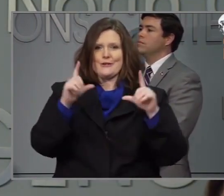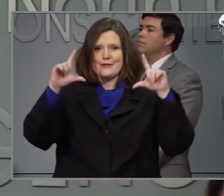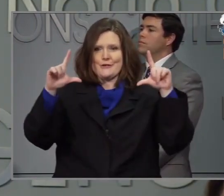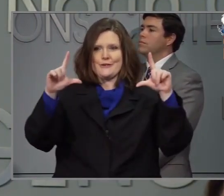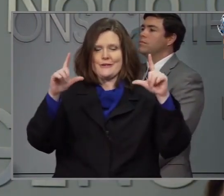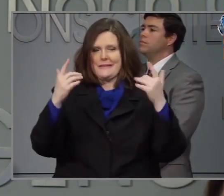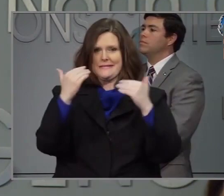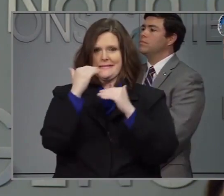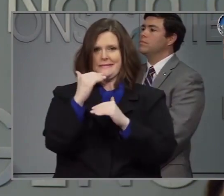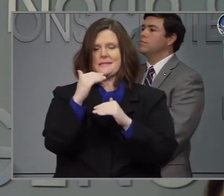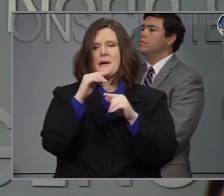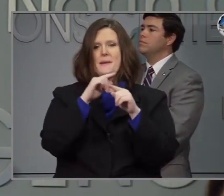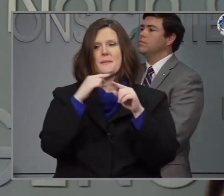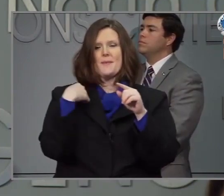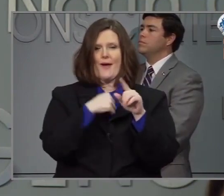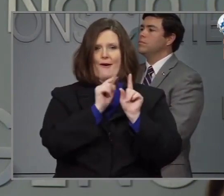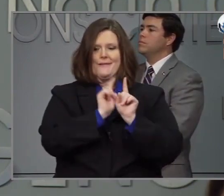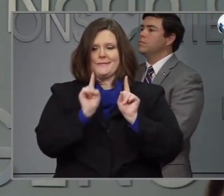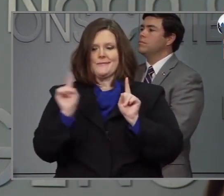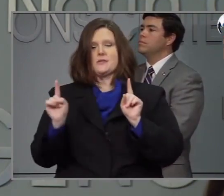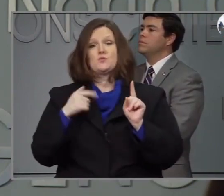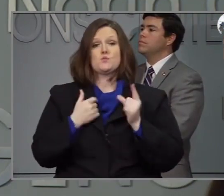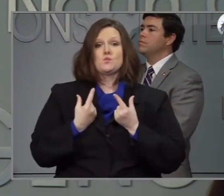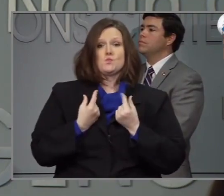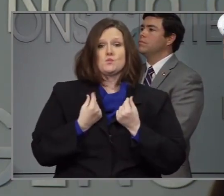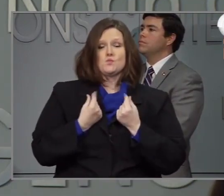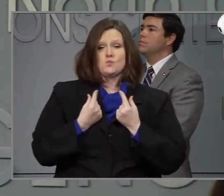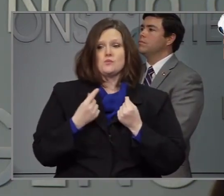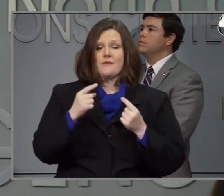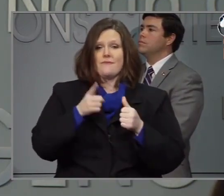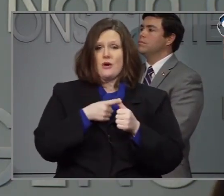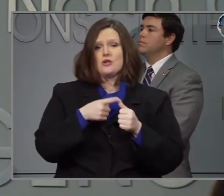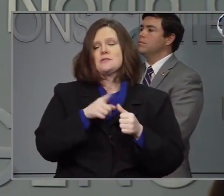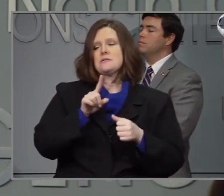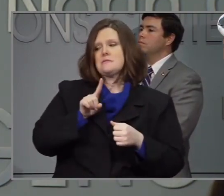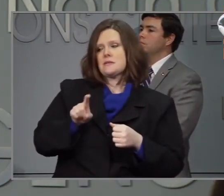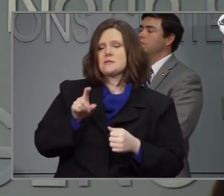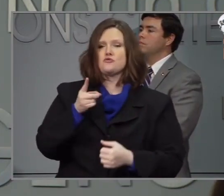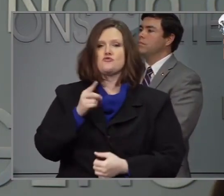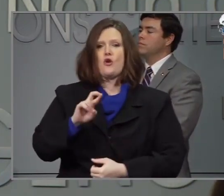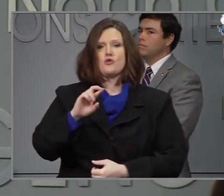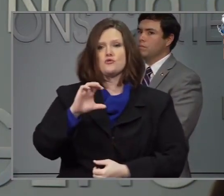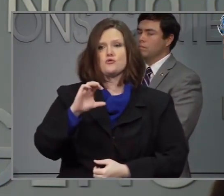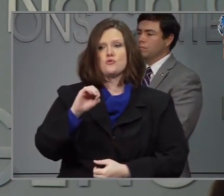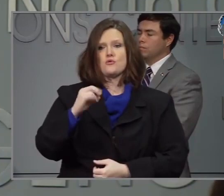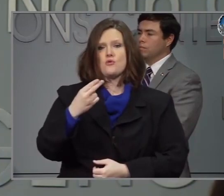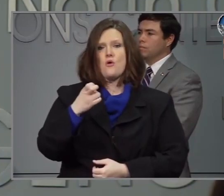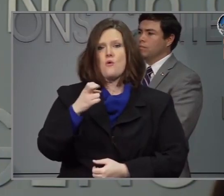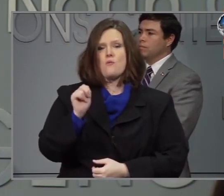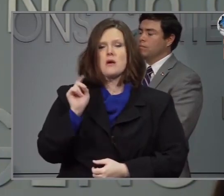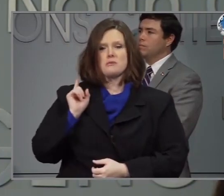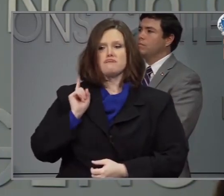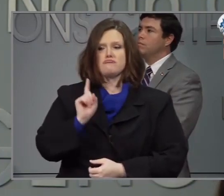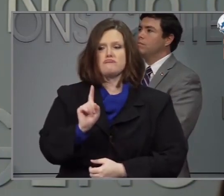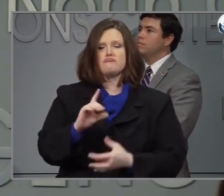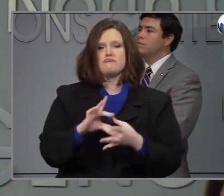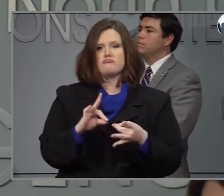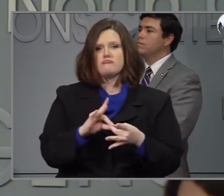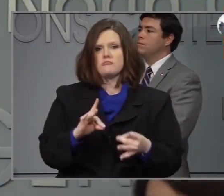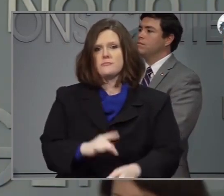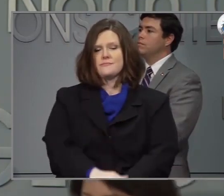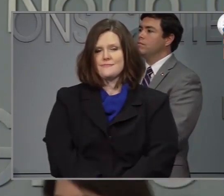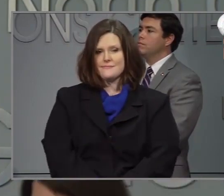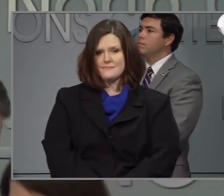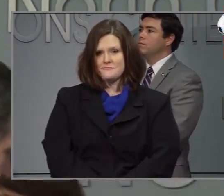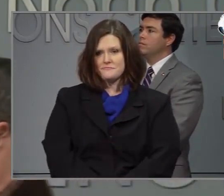ahora a todos en este podio lo que primero voy a hacer es pedirle a la doctora comment que nos dé su